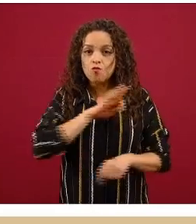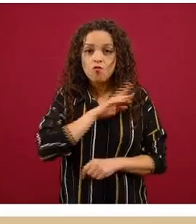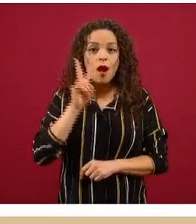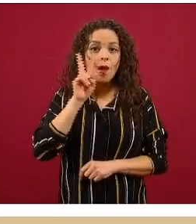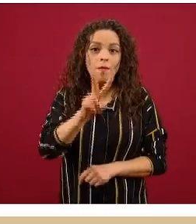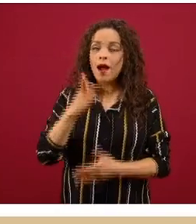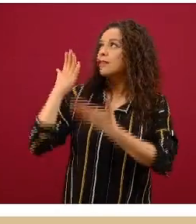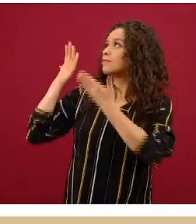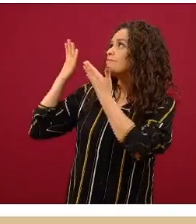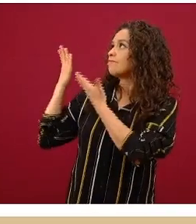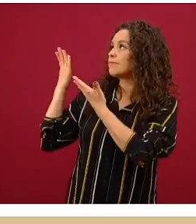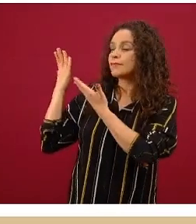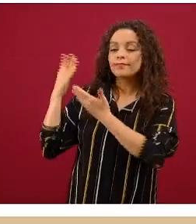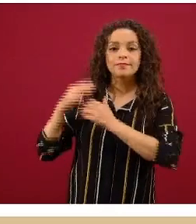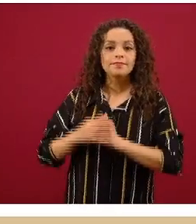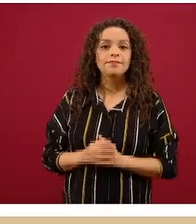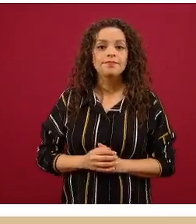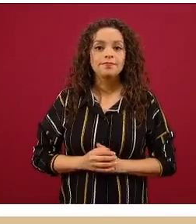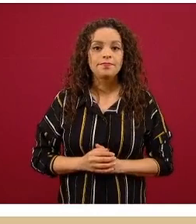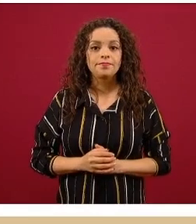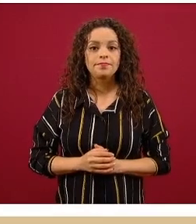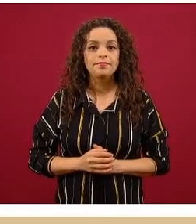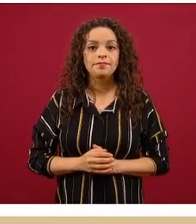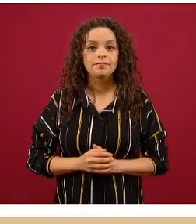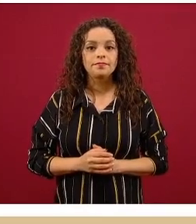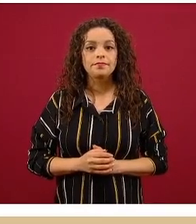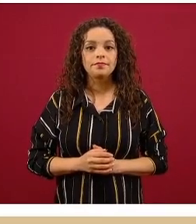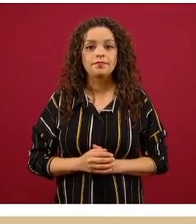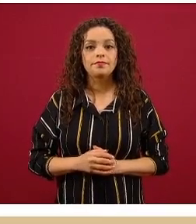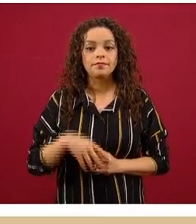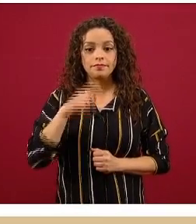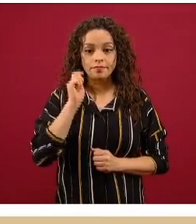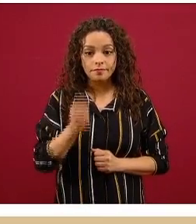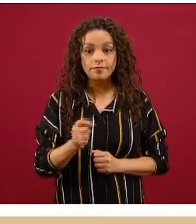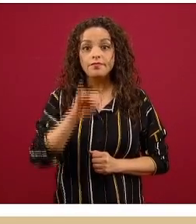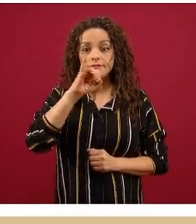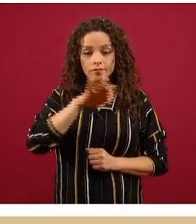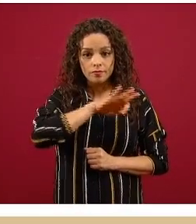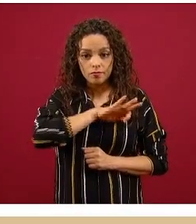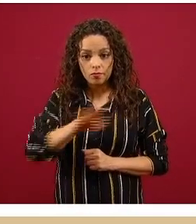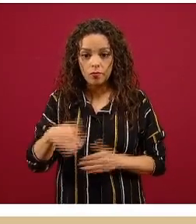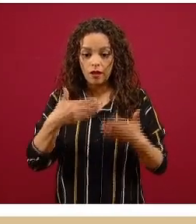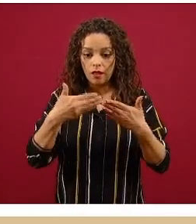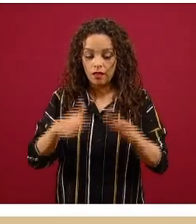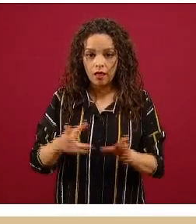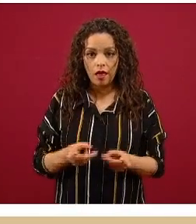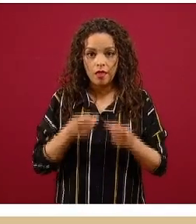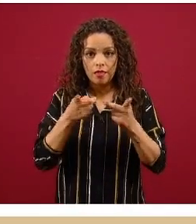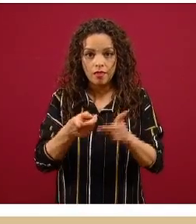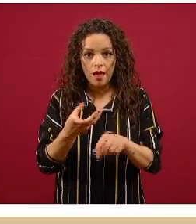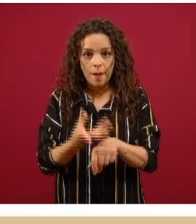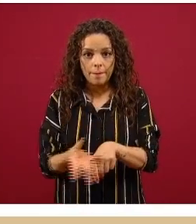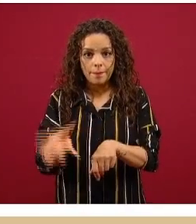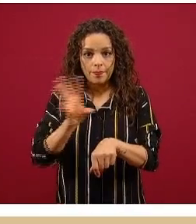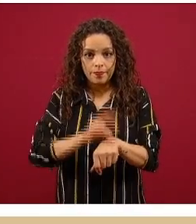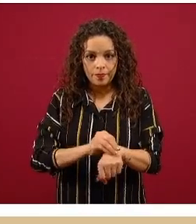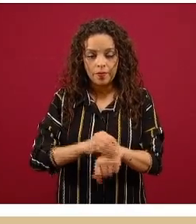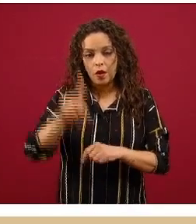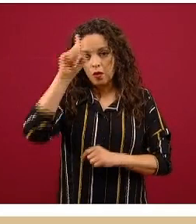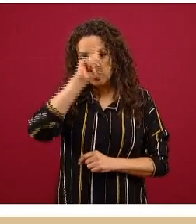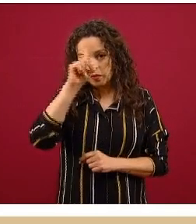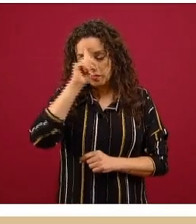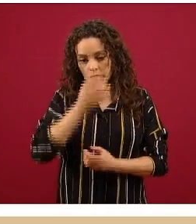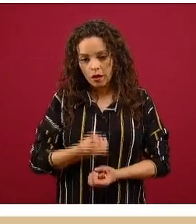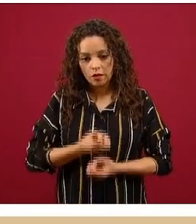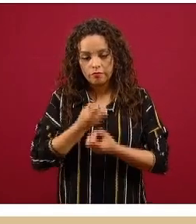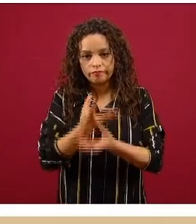en función de la magnitud con que se permiten, el aforo con el que se permite realizarlas, las recomendaciones